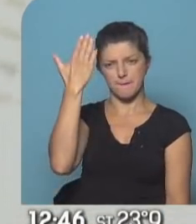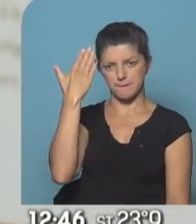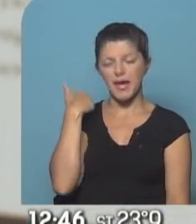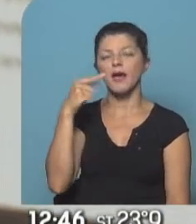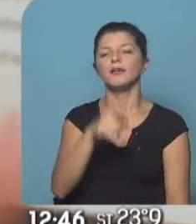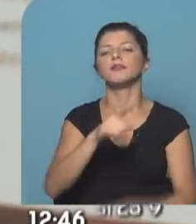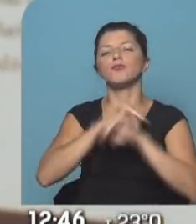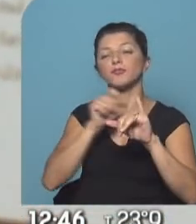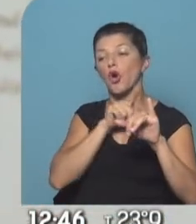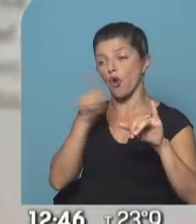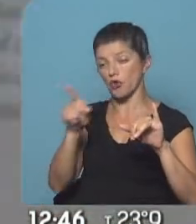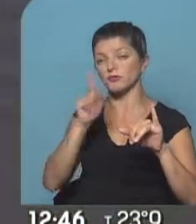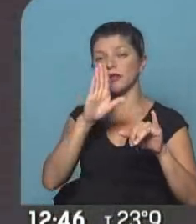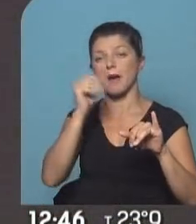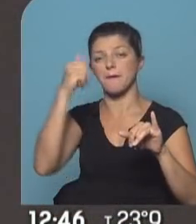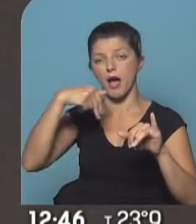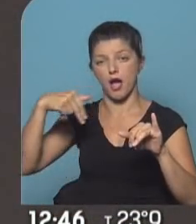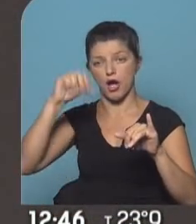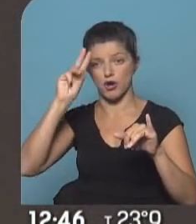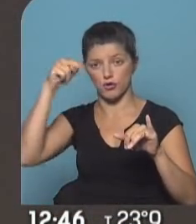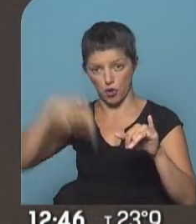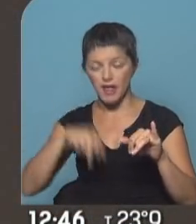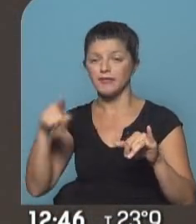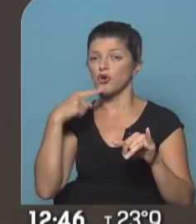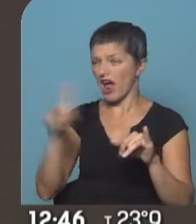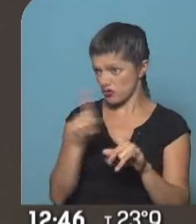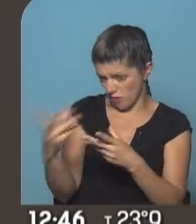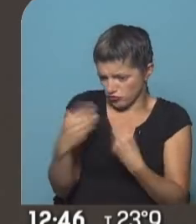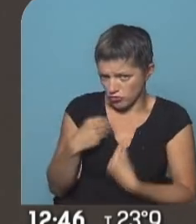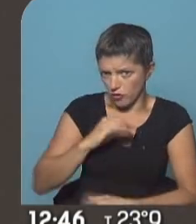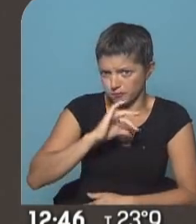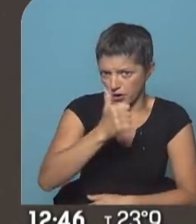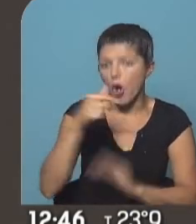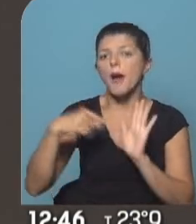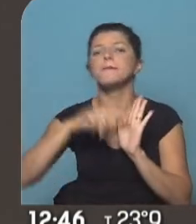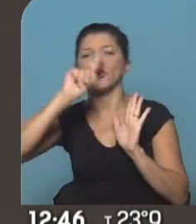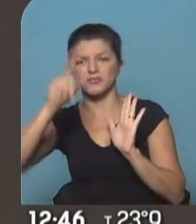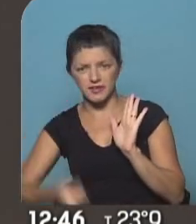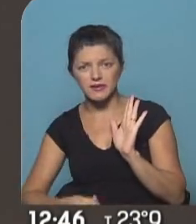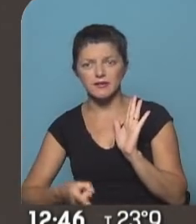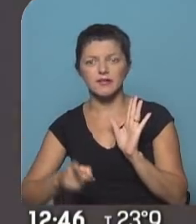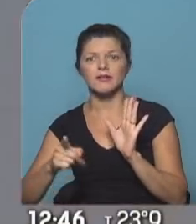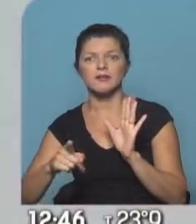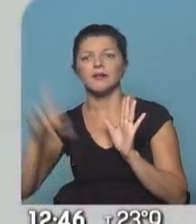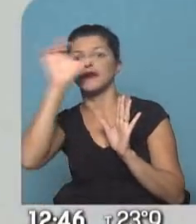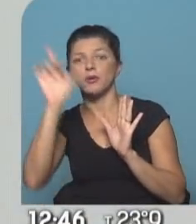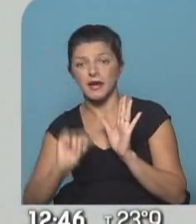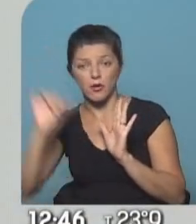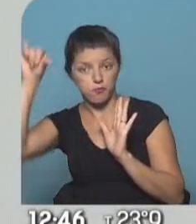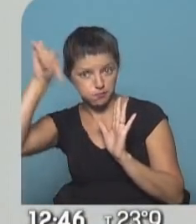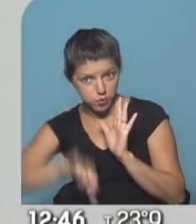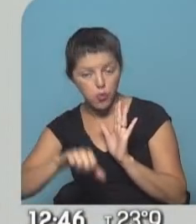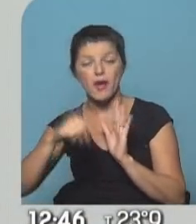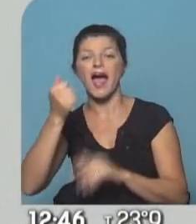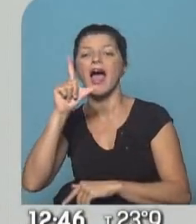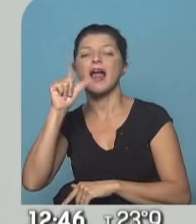entre las cosas que dice es, no tuvo nada que ver con mi triunfo y sí tuvo mucho que ver con que los republicanos pierdan ese asiento en Alabama, por ejemplo. También era